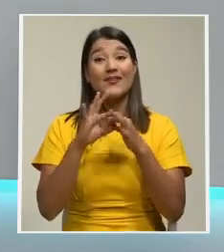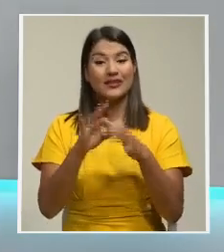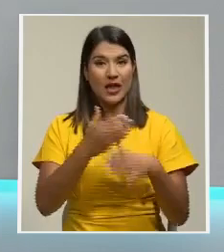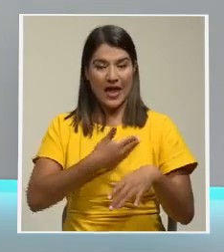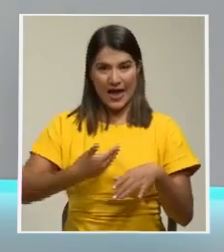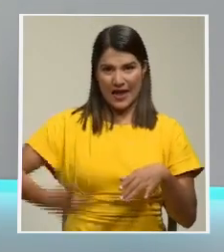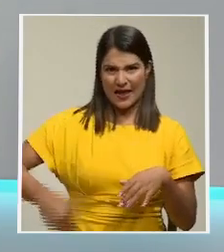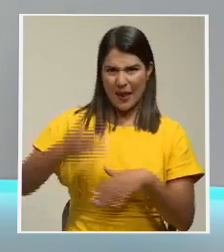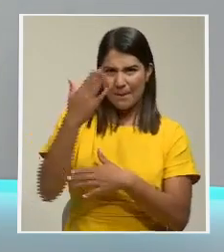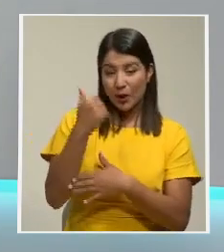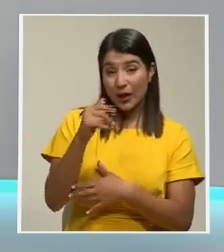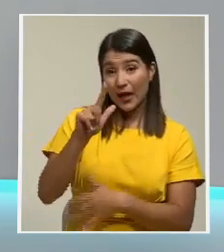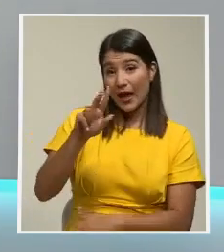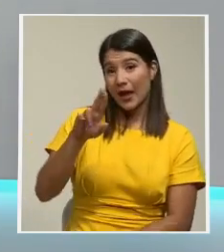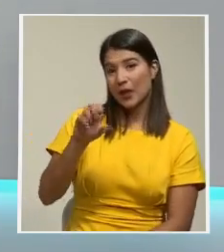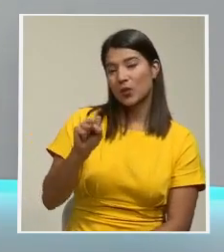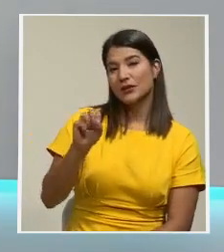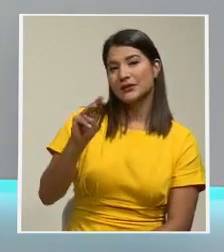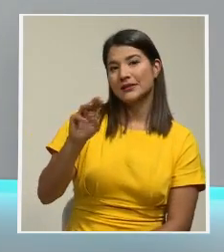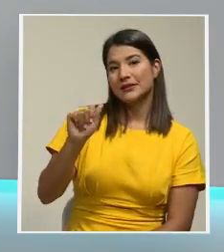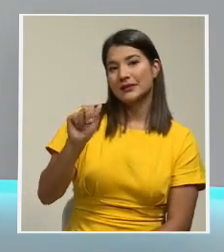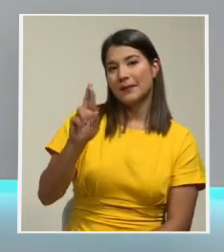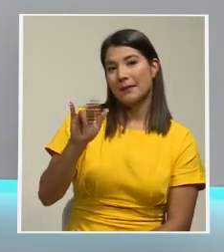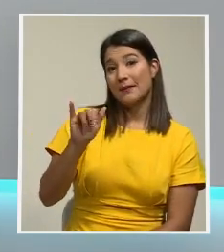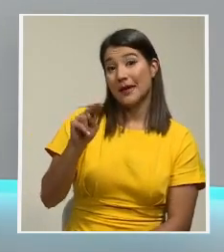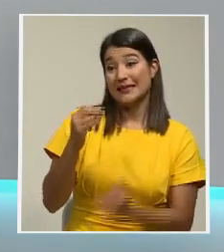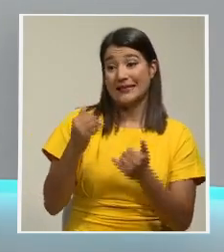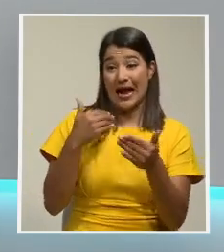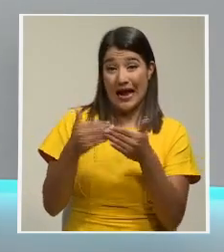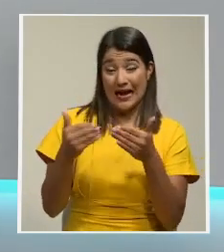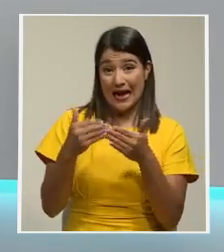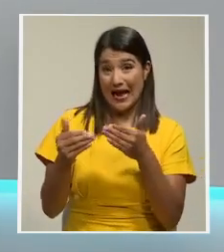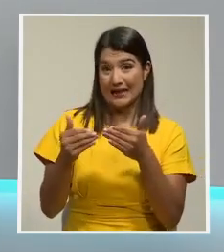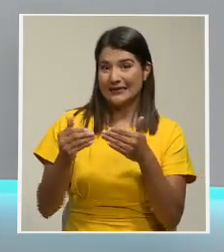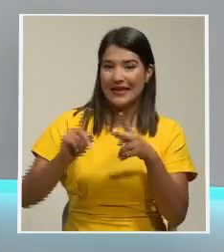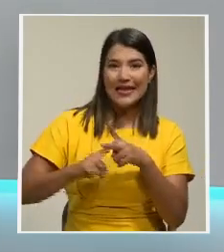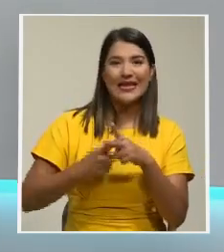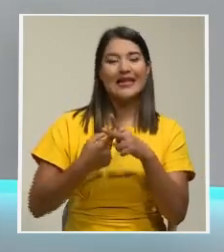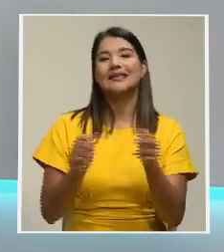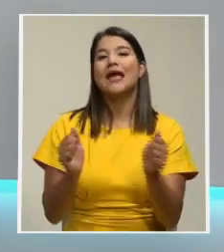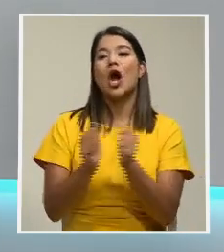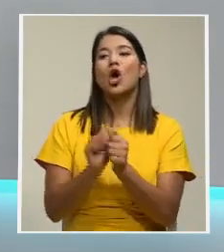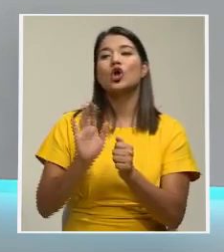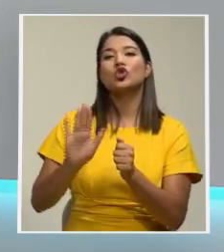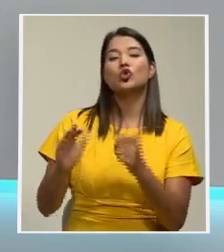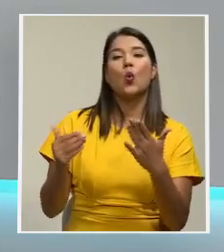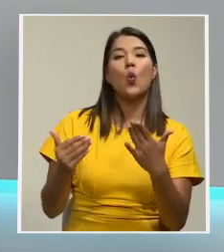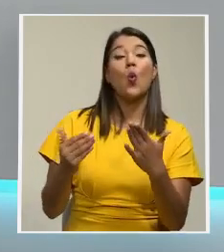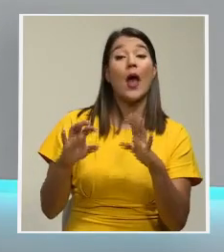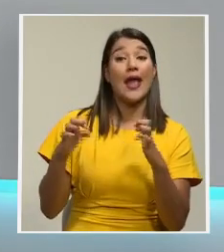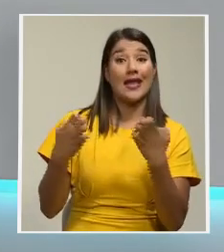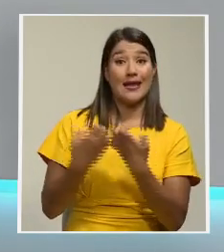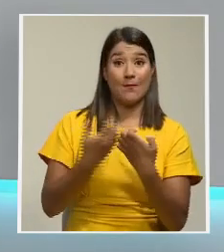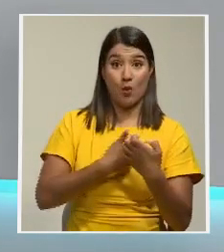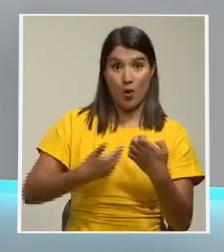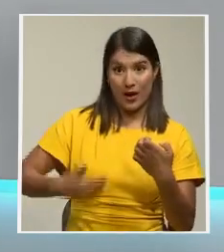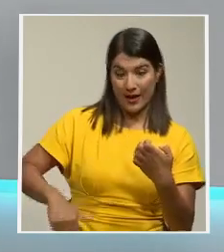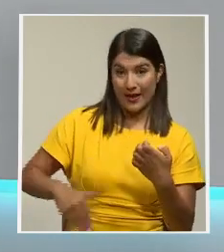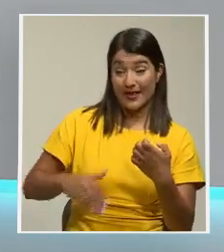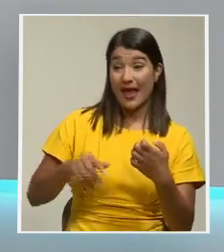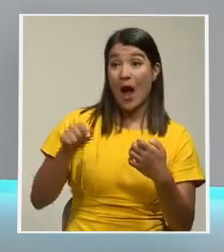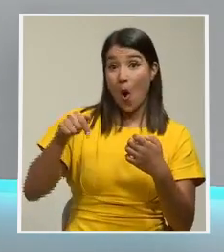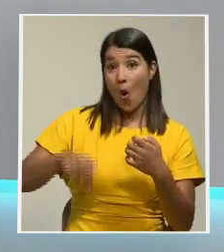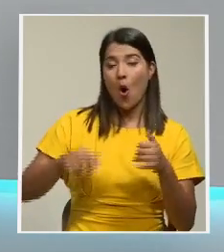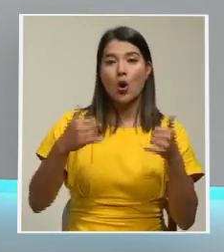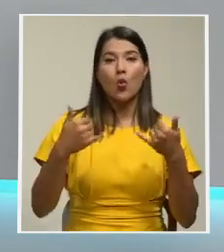Herediano, porque Luis Marín está ya a punto de hacer también su debut en el banquillo del Herediano. Va a jugar precisamente contra